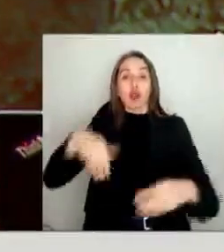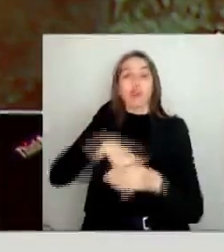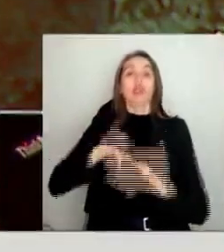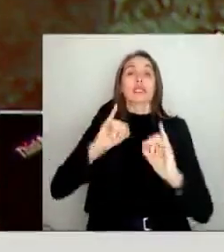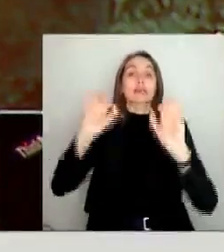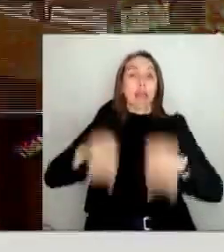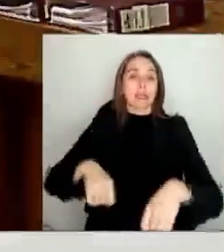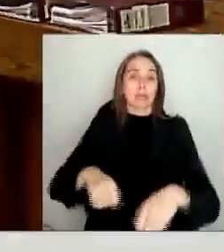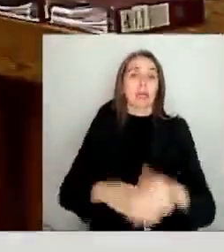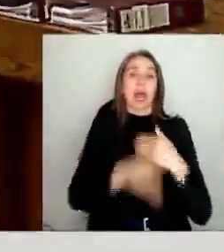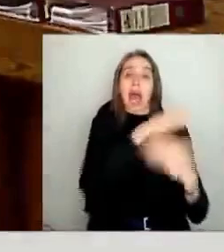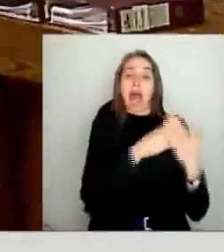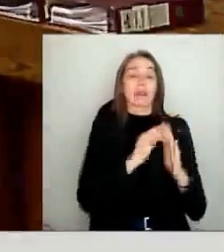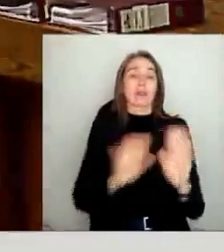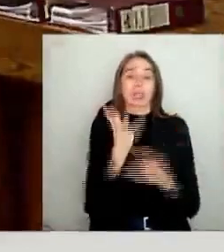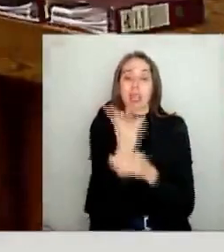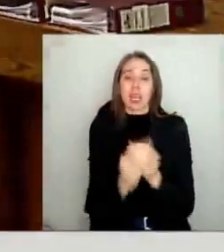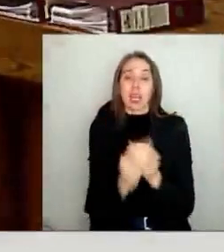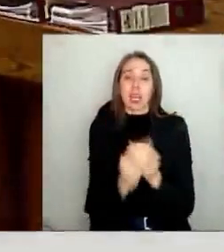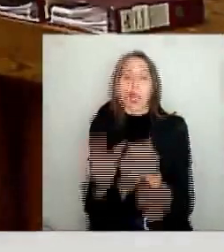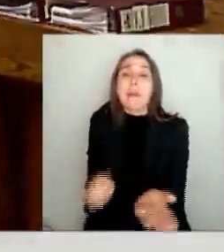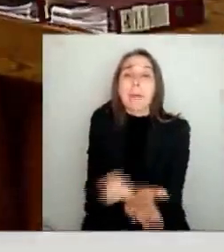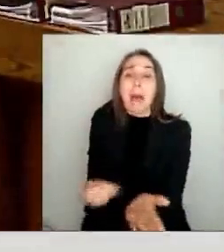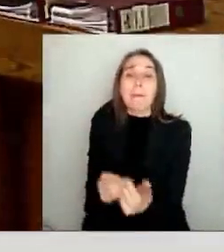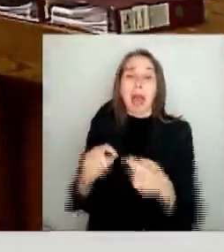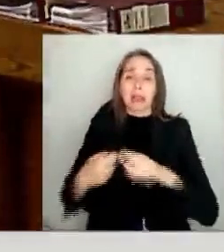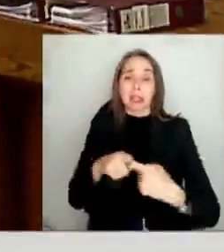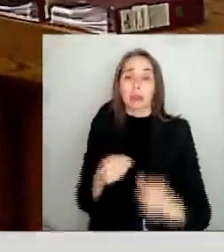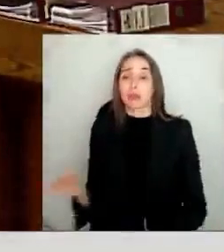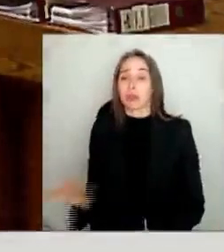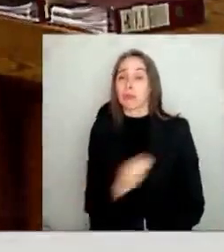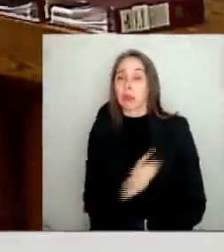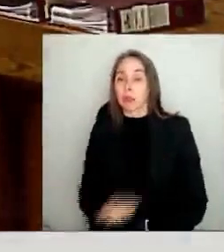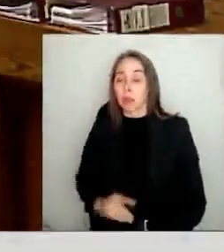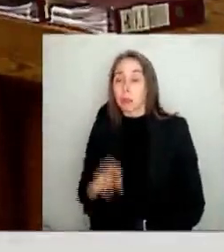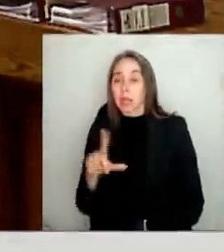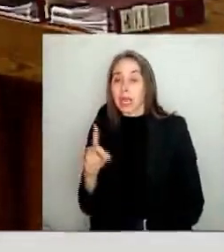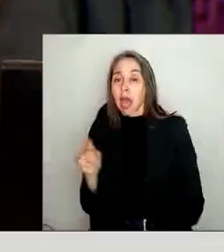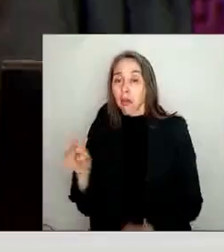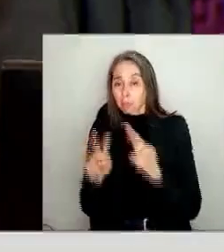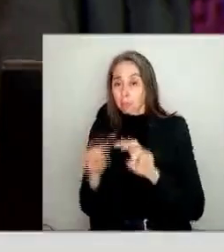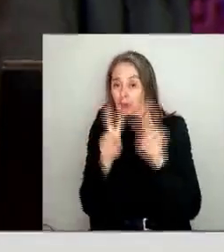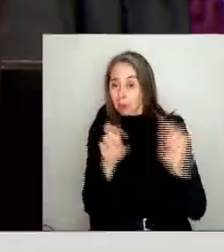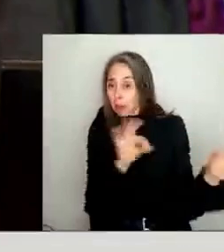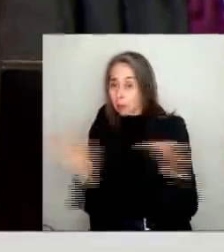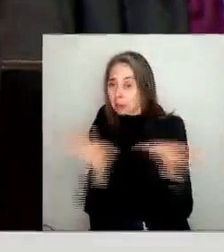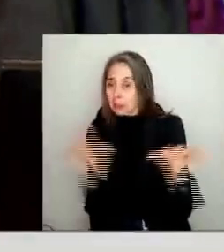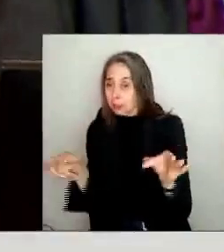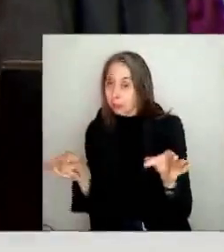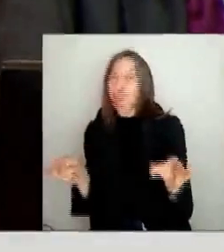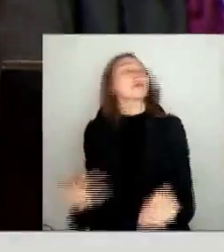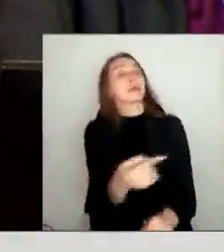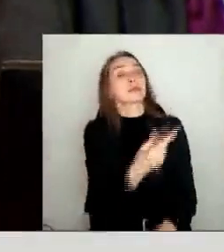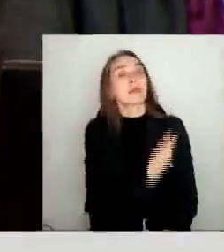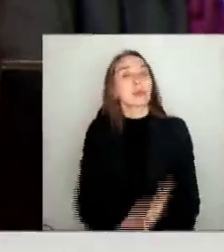señores diputados diputado mellado sobre el punto entonces presidenta debieran